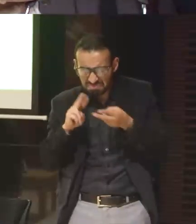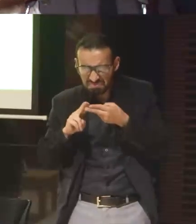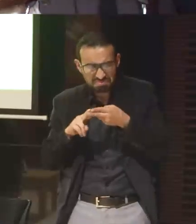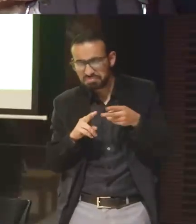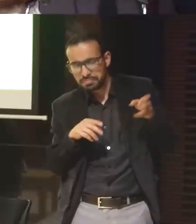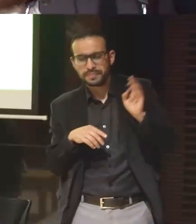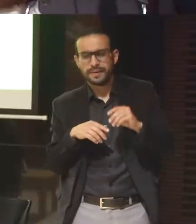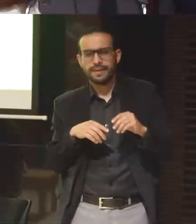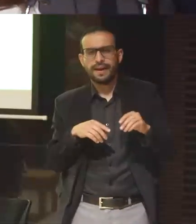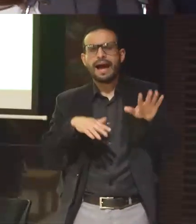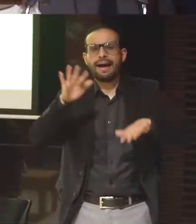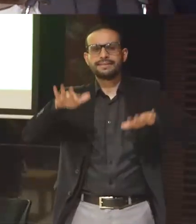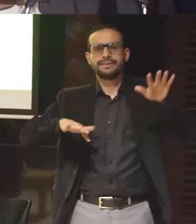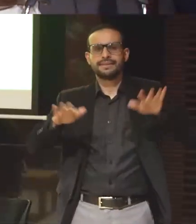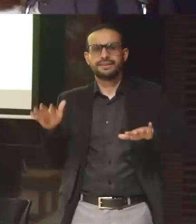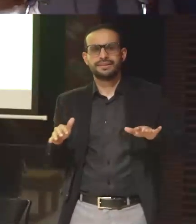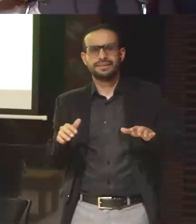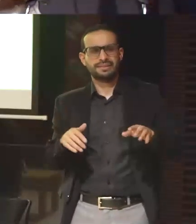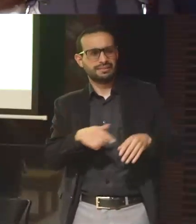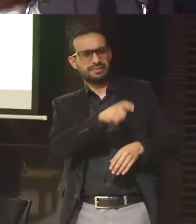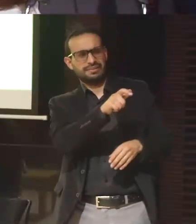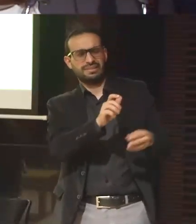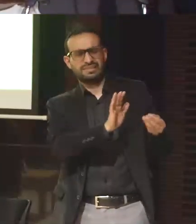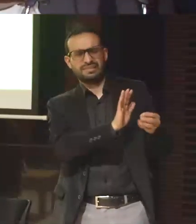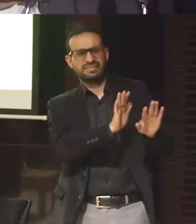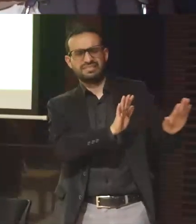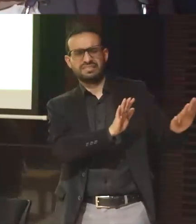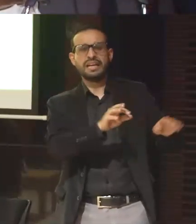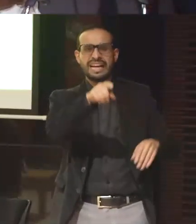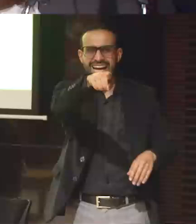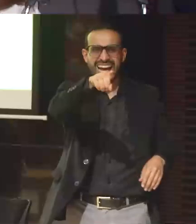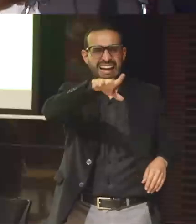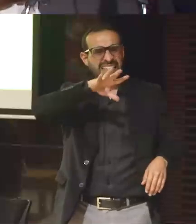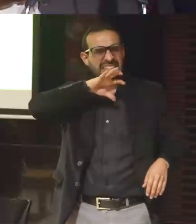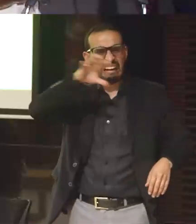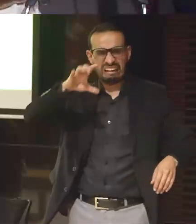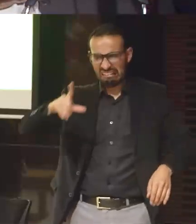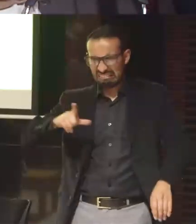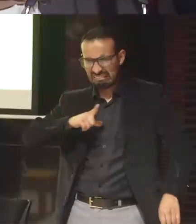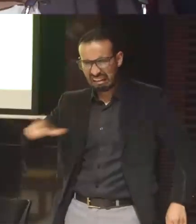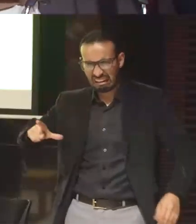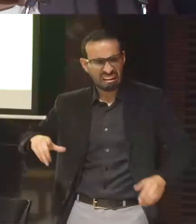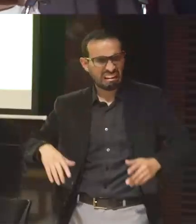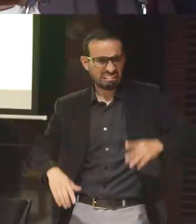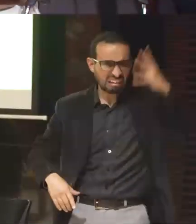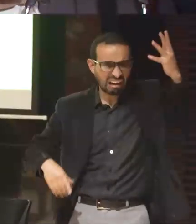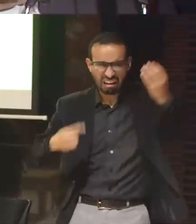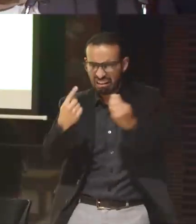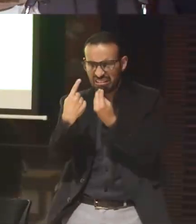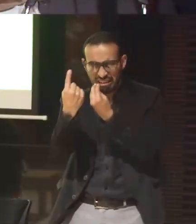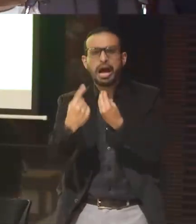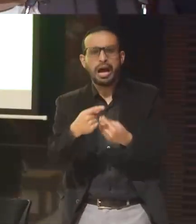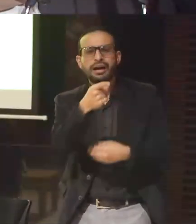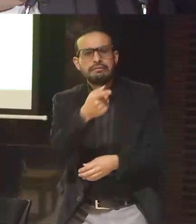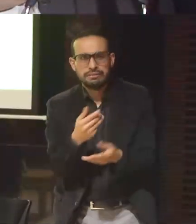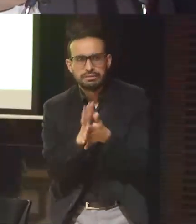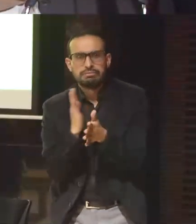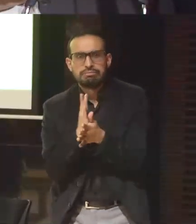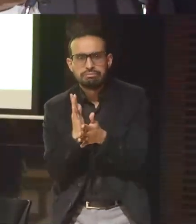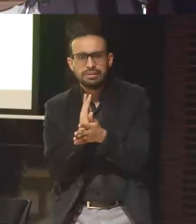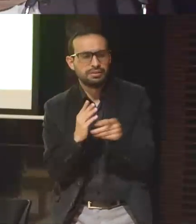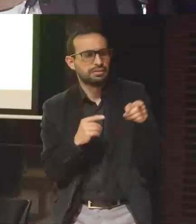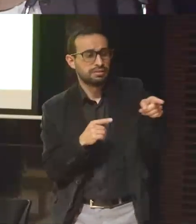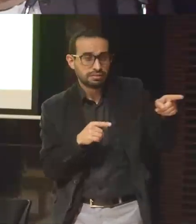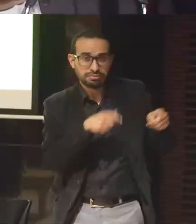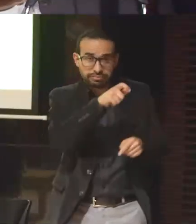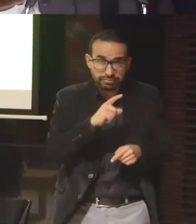aíslan a personas, ¿no? Se oyen los que más gritan, se oyen los que tienen de pronto incentivos políticos, se oyen los que llevan en las JAL muchos